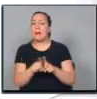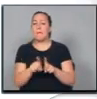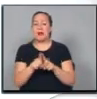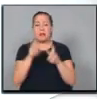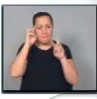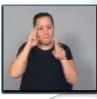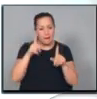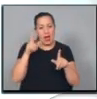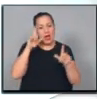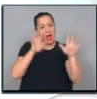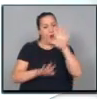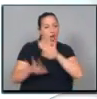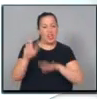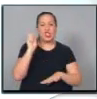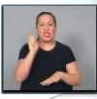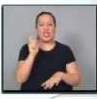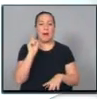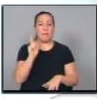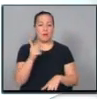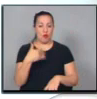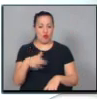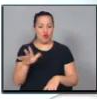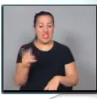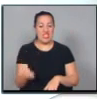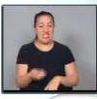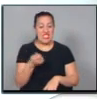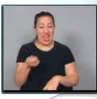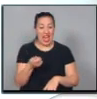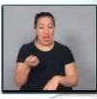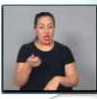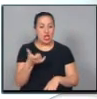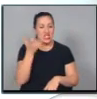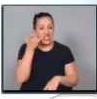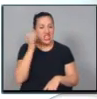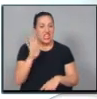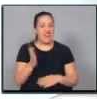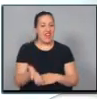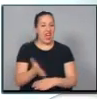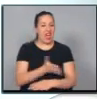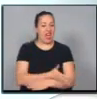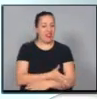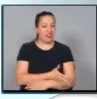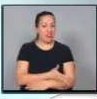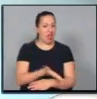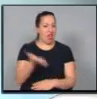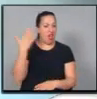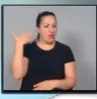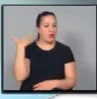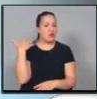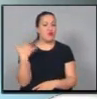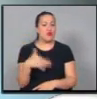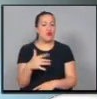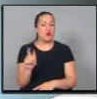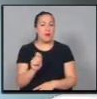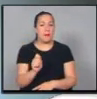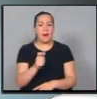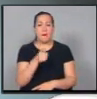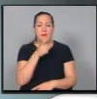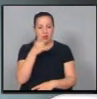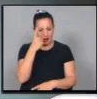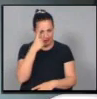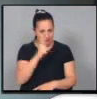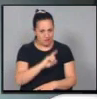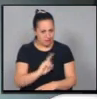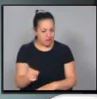pergeñó su yerno, estaba siendo ya premeditada desde hacía varios meses. Parece